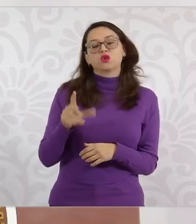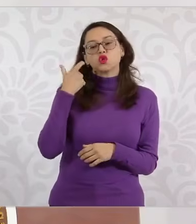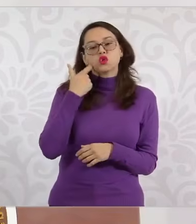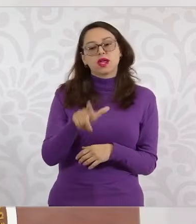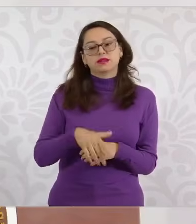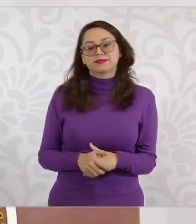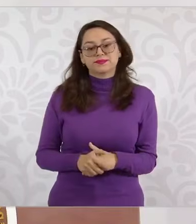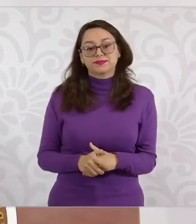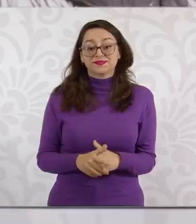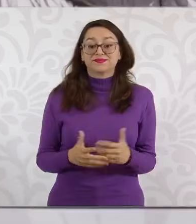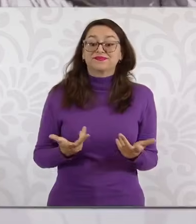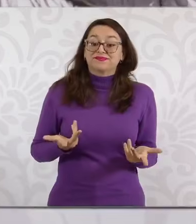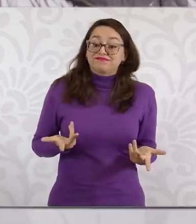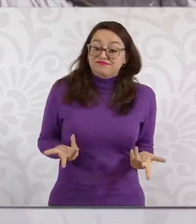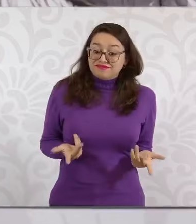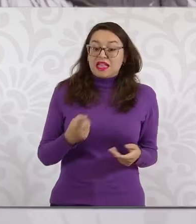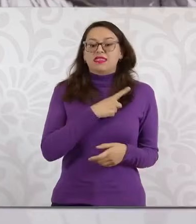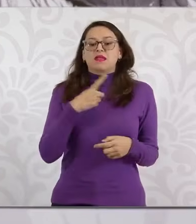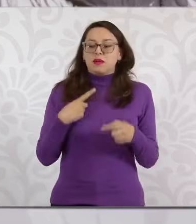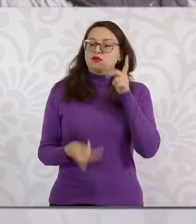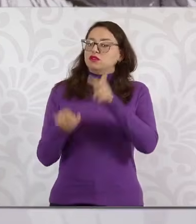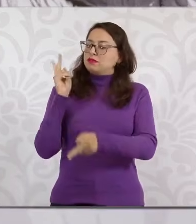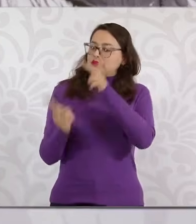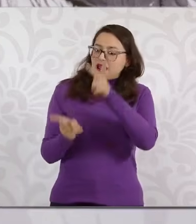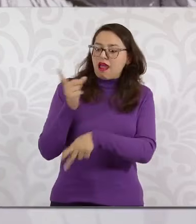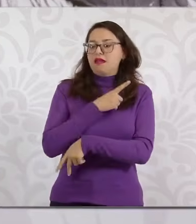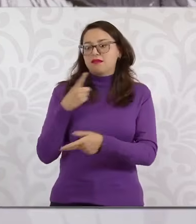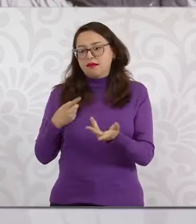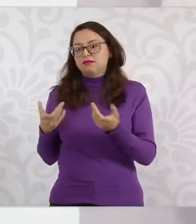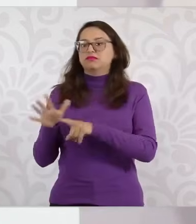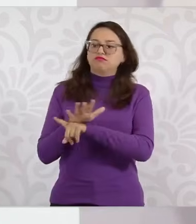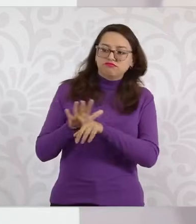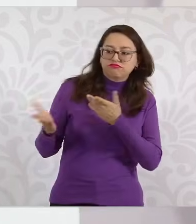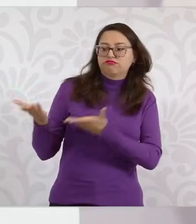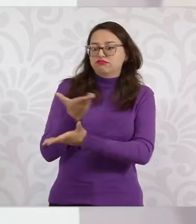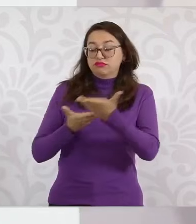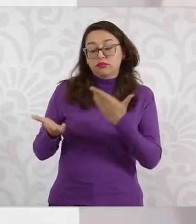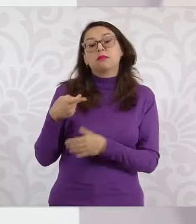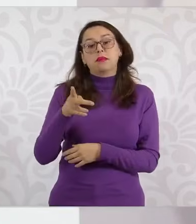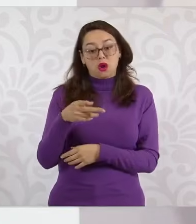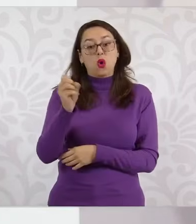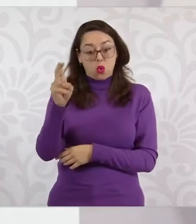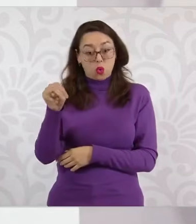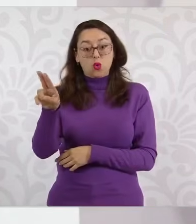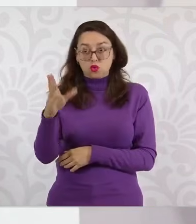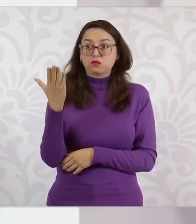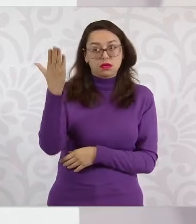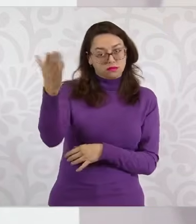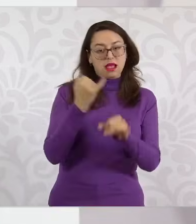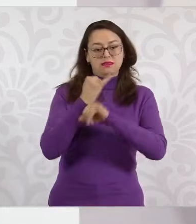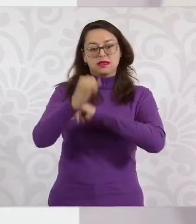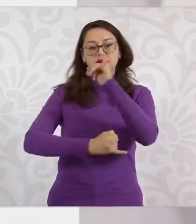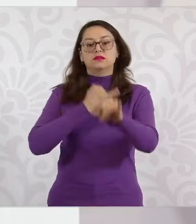ello. Entonces, todavía se sigue platicando con ellos. Pero lo que sí hemos solicitado al Alto Comisionado pues son expertos